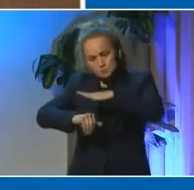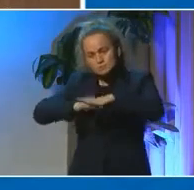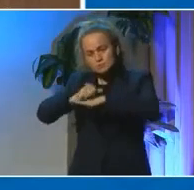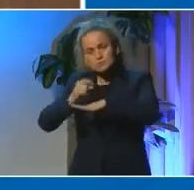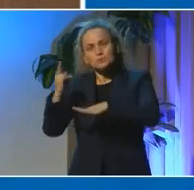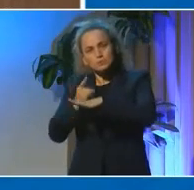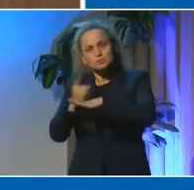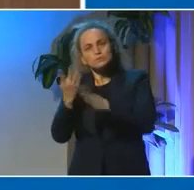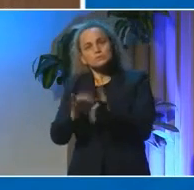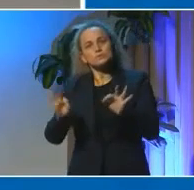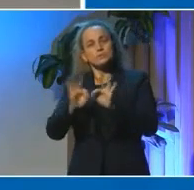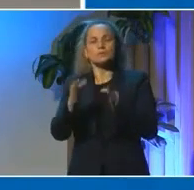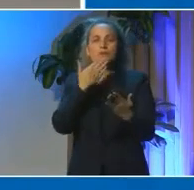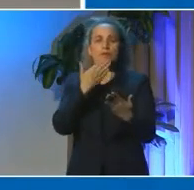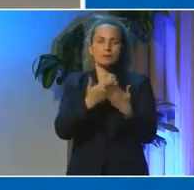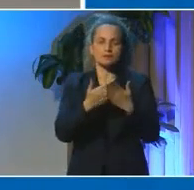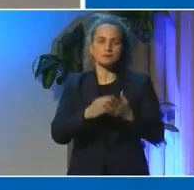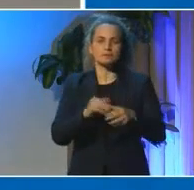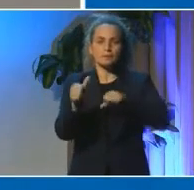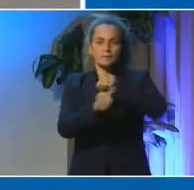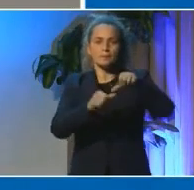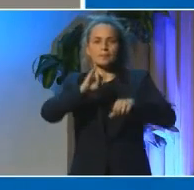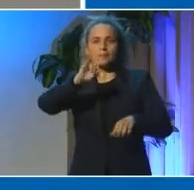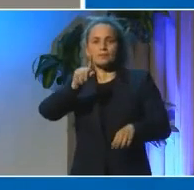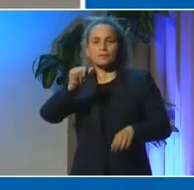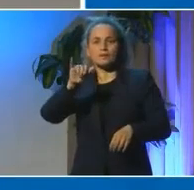tenemos Mil gracias Juliana